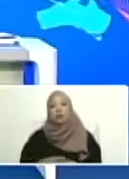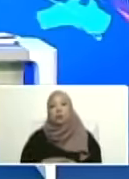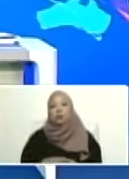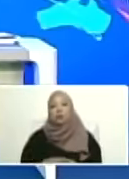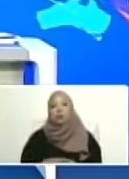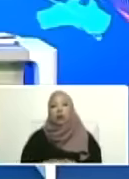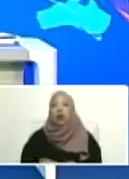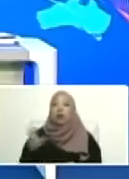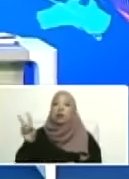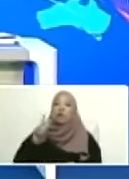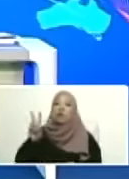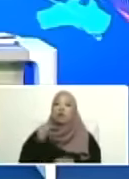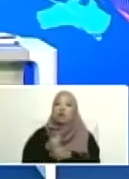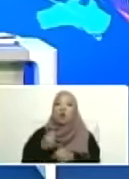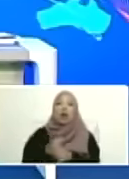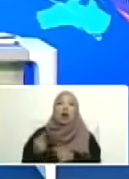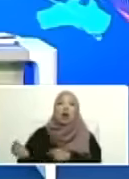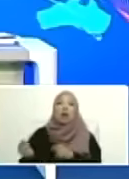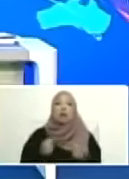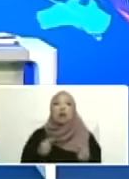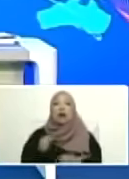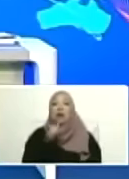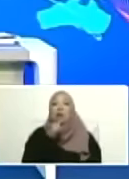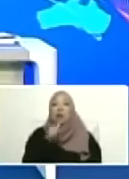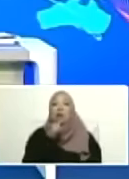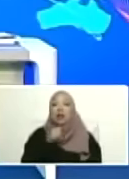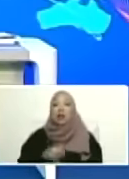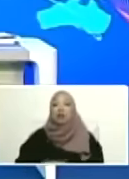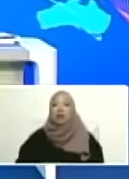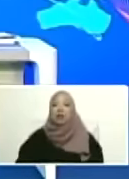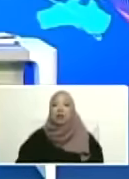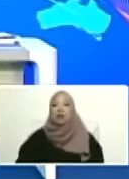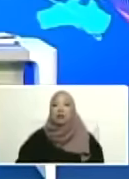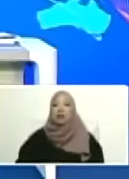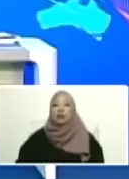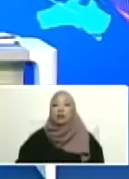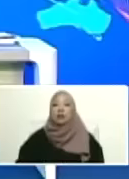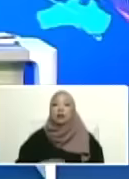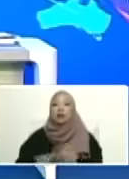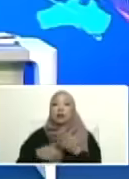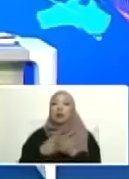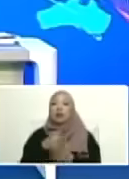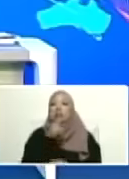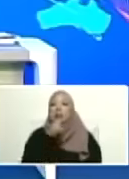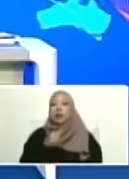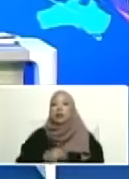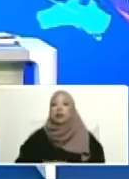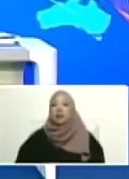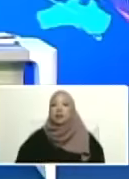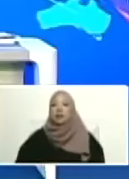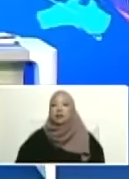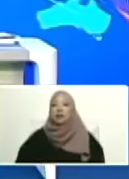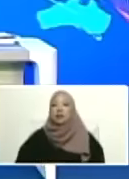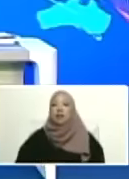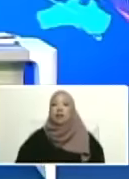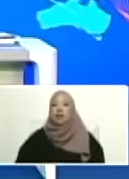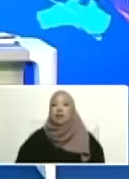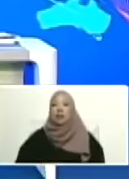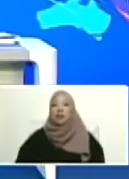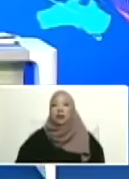Ya Venezuela se ha abierto un debate bonito. Hace una semana, un día como hoy, martes,